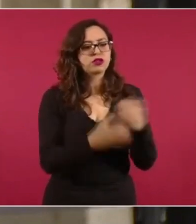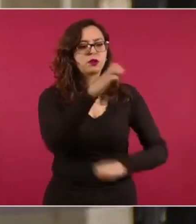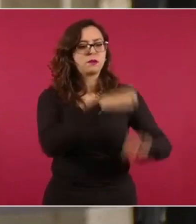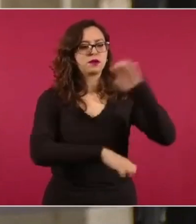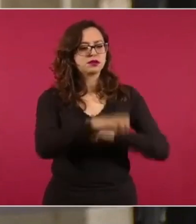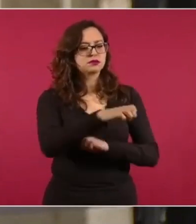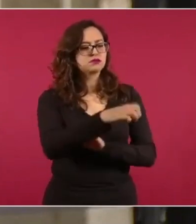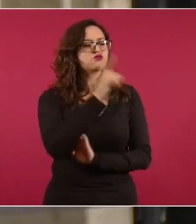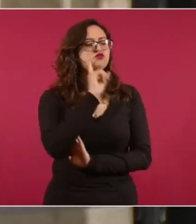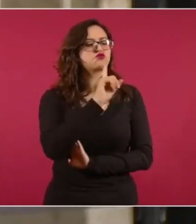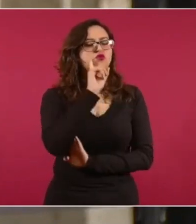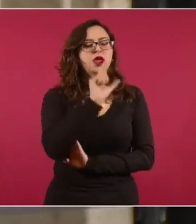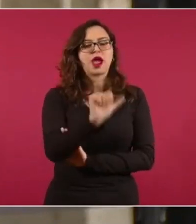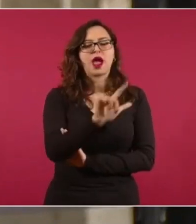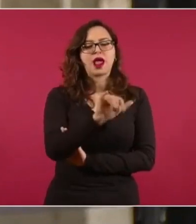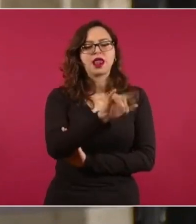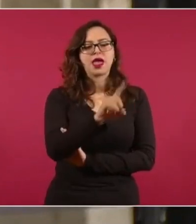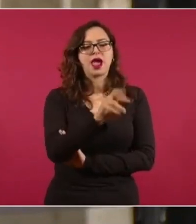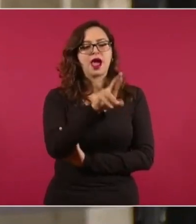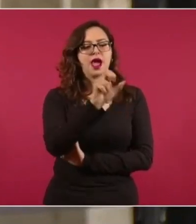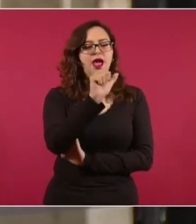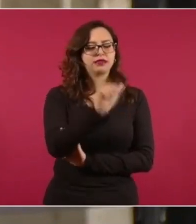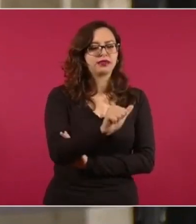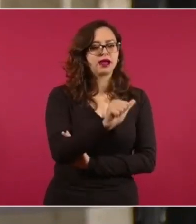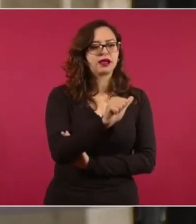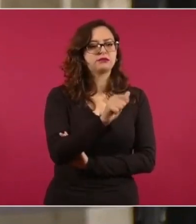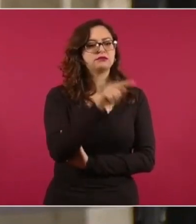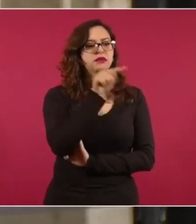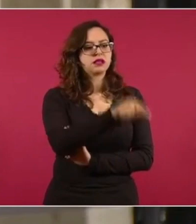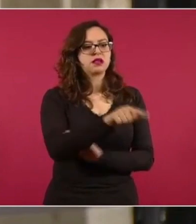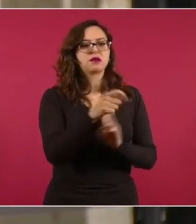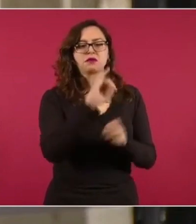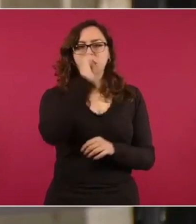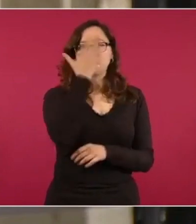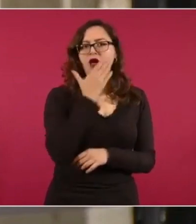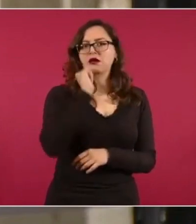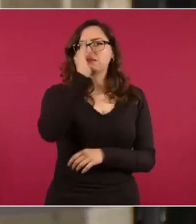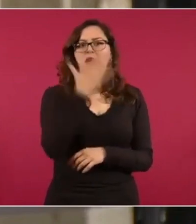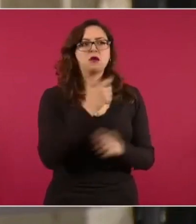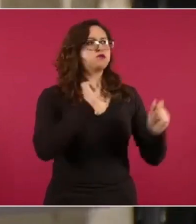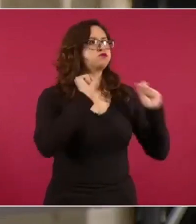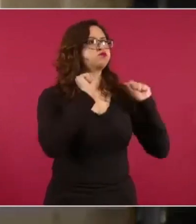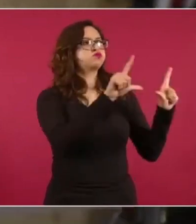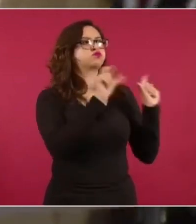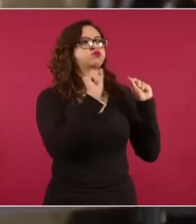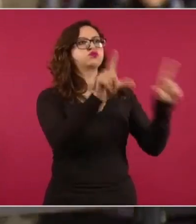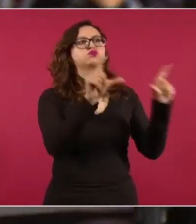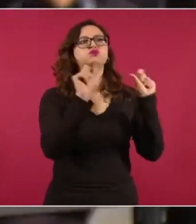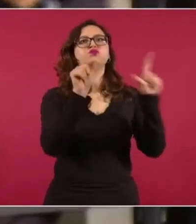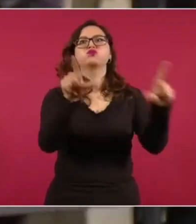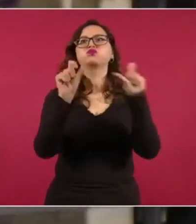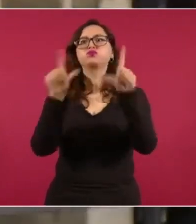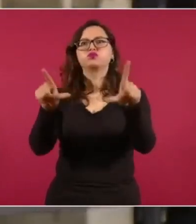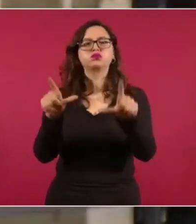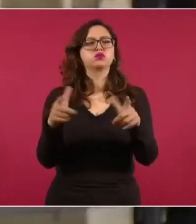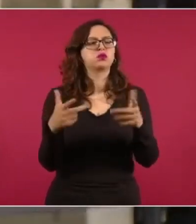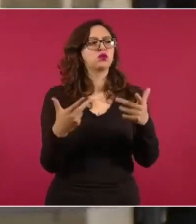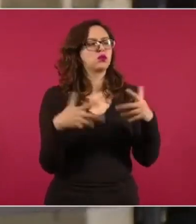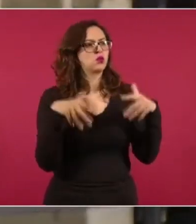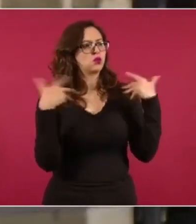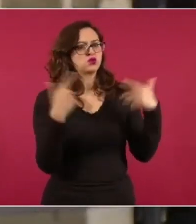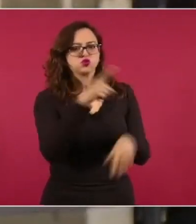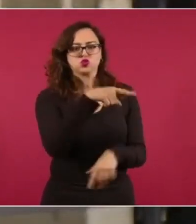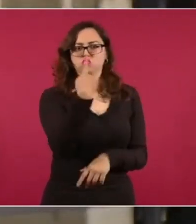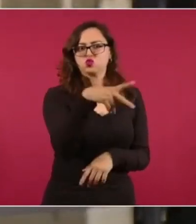tapizó las calles y avenidas y carreteras con su imagen. Con ello es una clara violación y